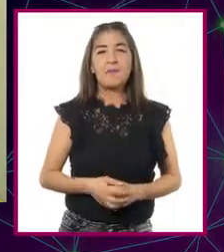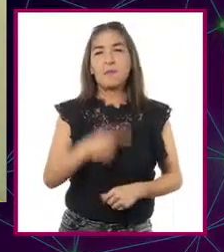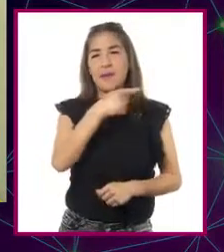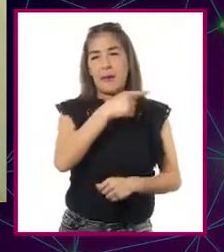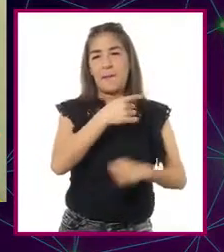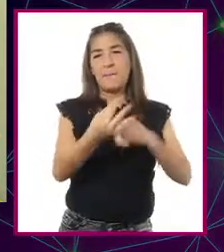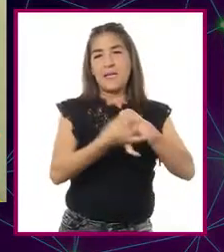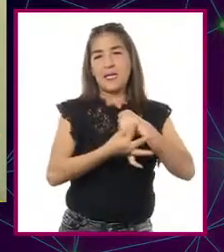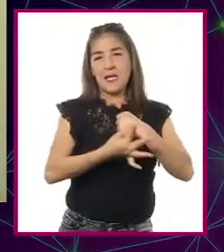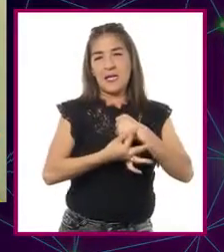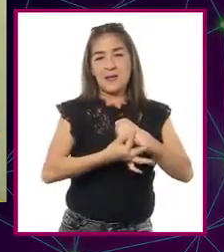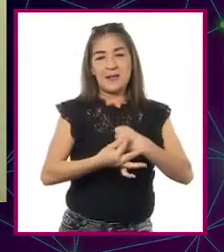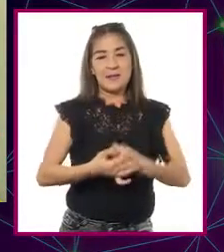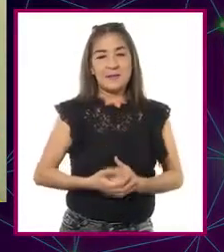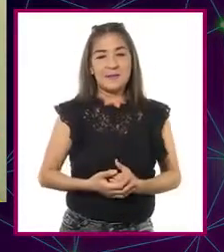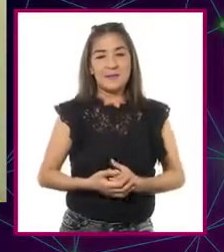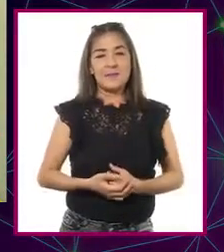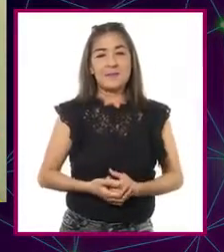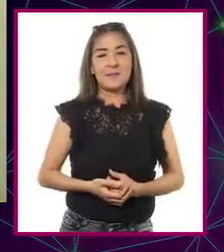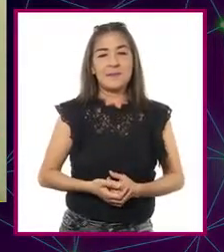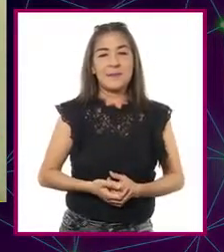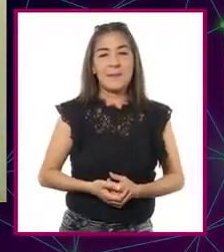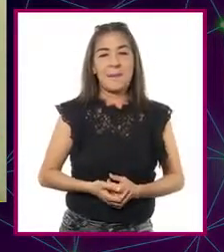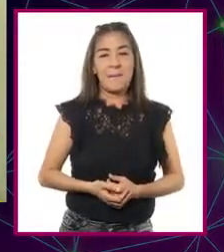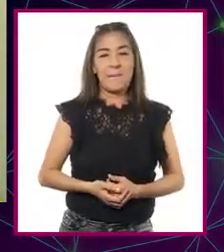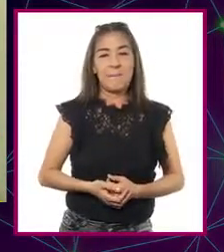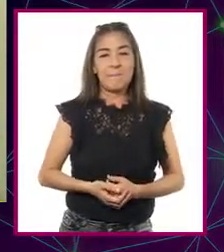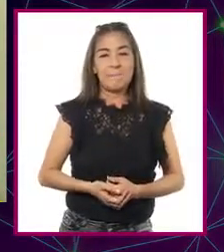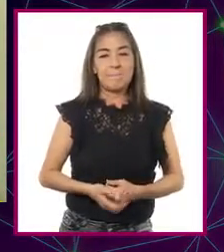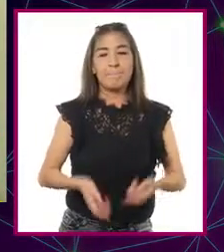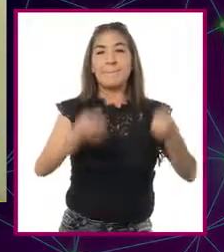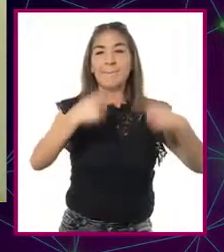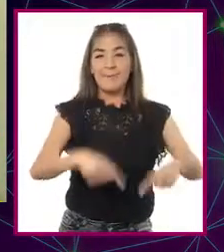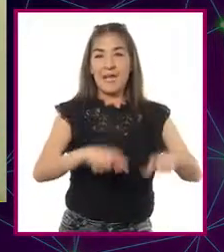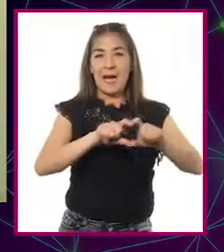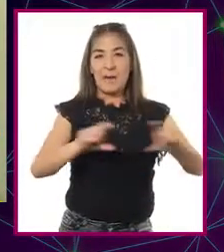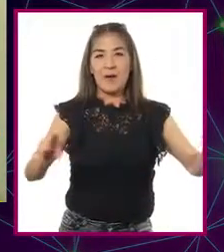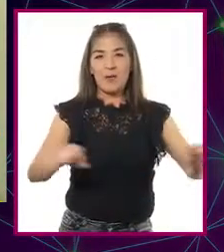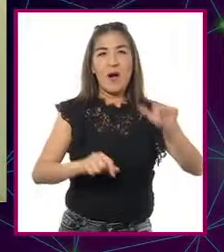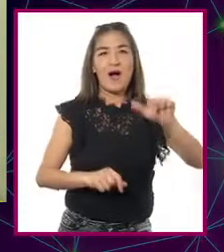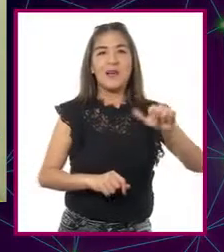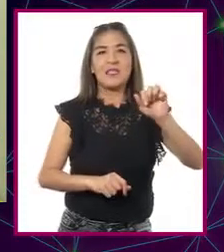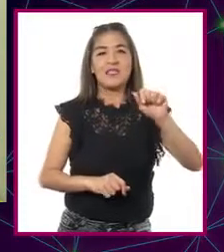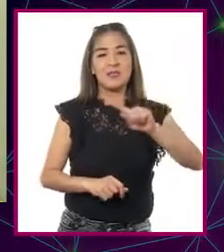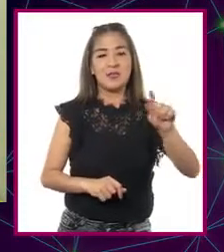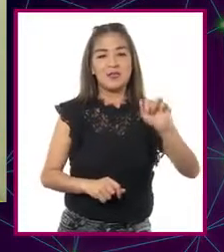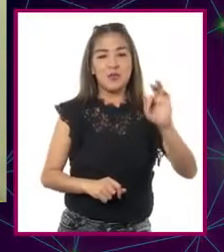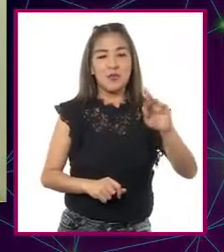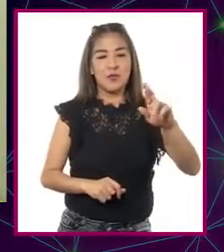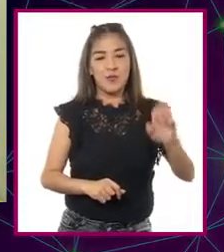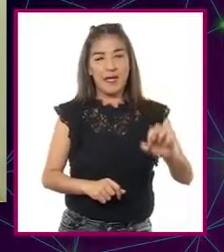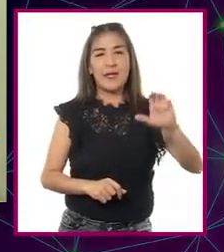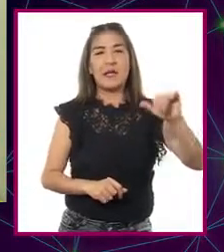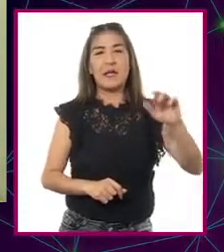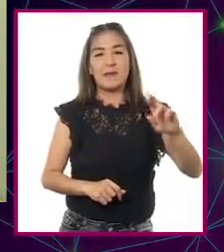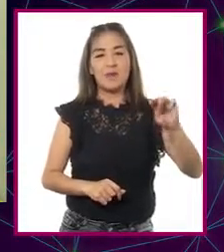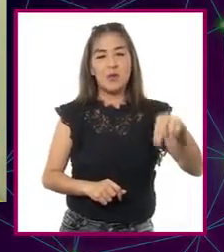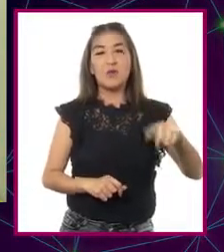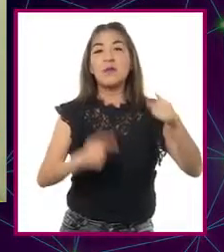metales. Y en la parte inferior tenemos azufre y carbono. Estos 2 elementos pertenecen a los